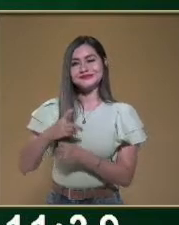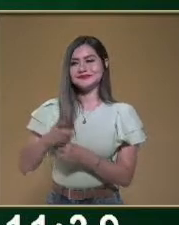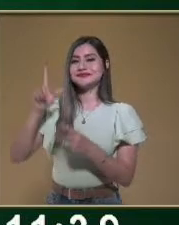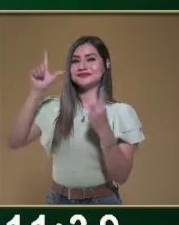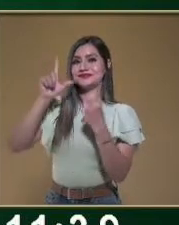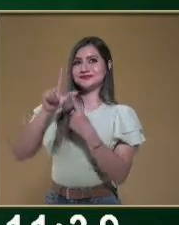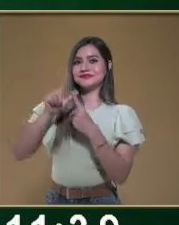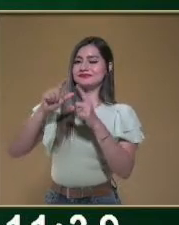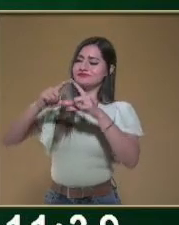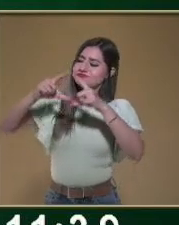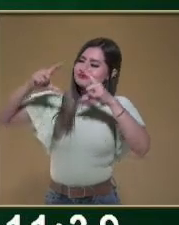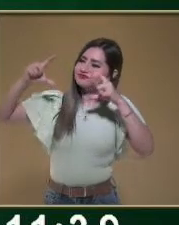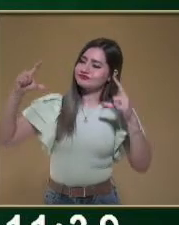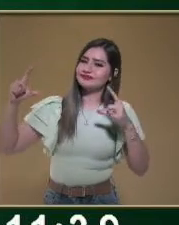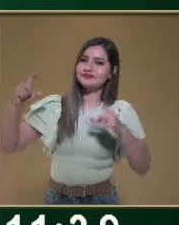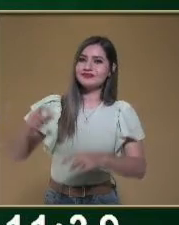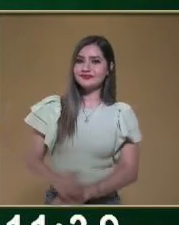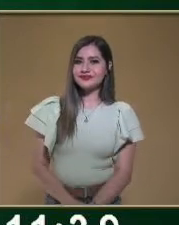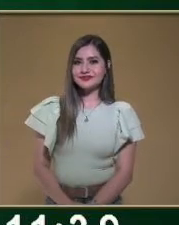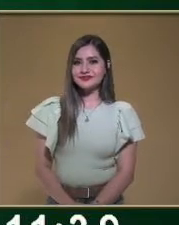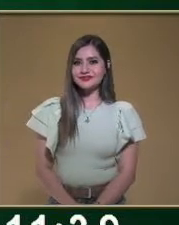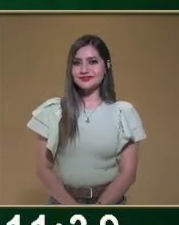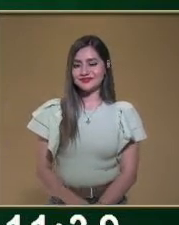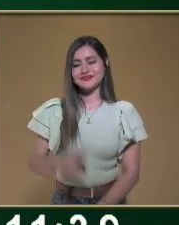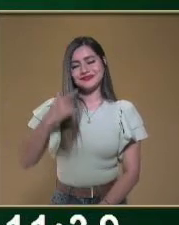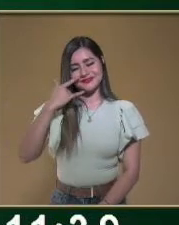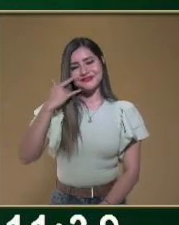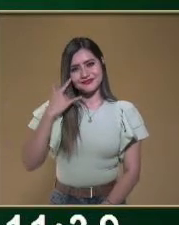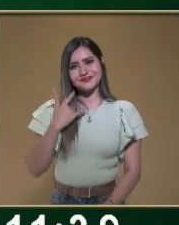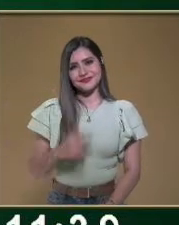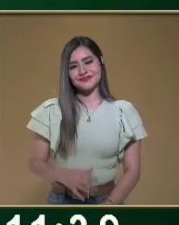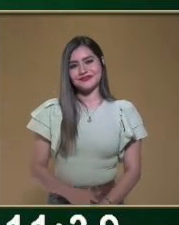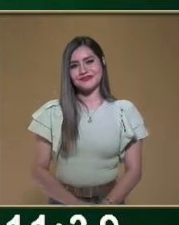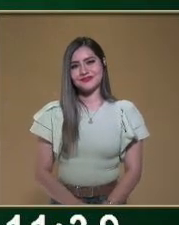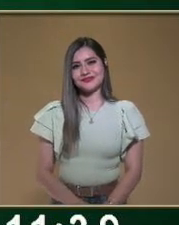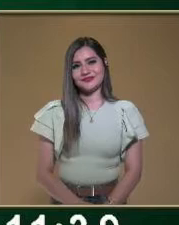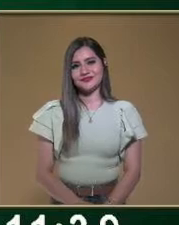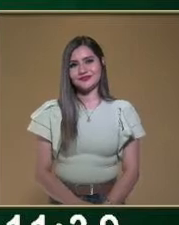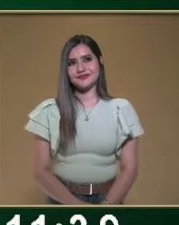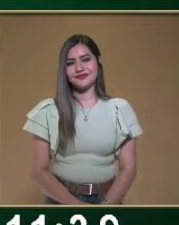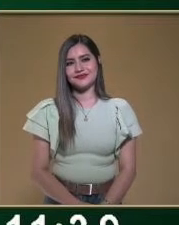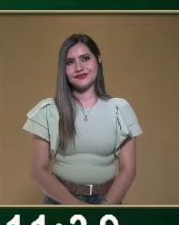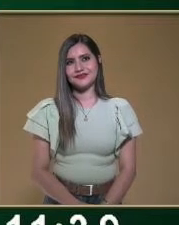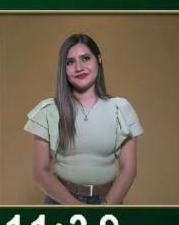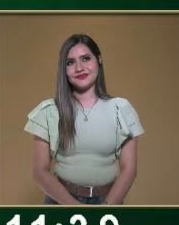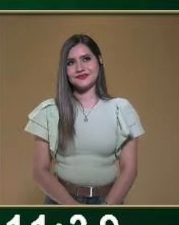ya muy grande, maestra Ana, y sí, sí lo puedo ver desde varios metros.